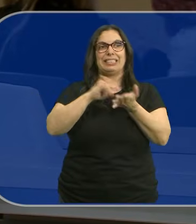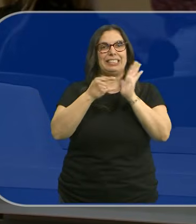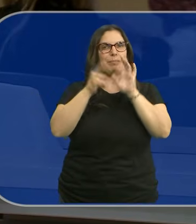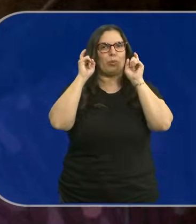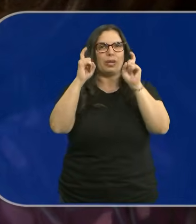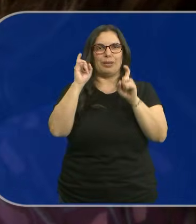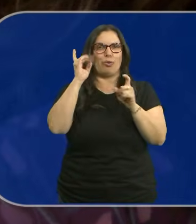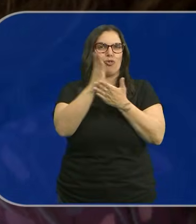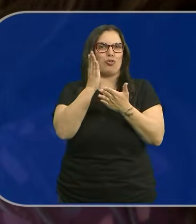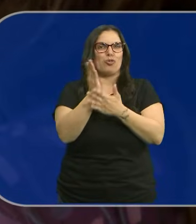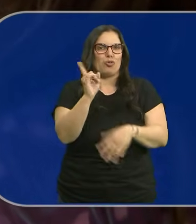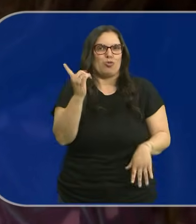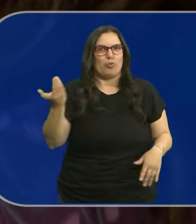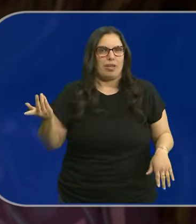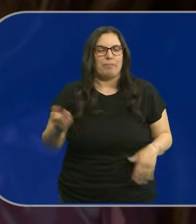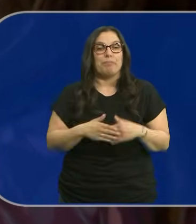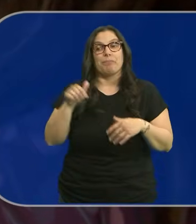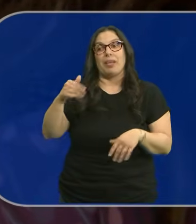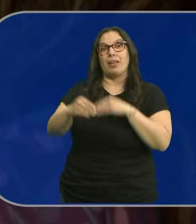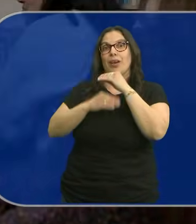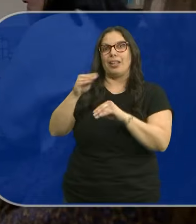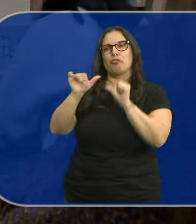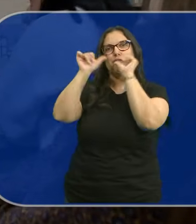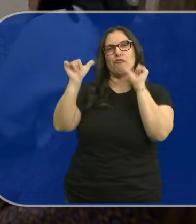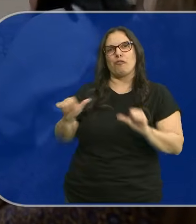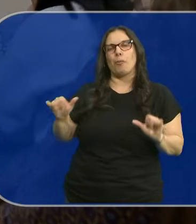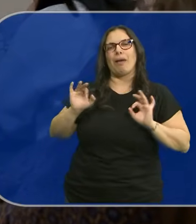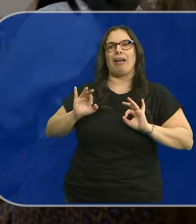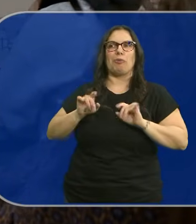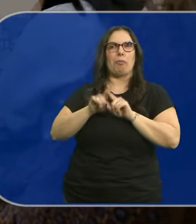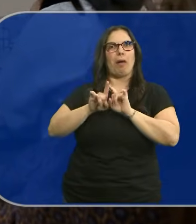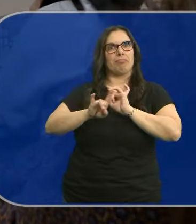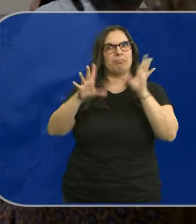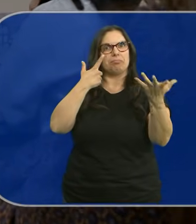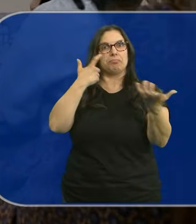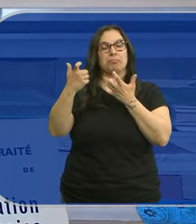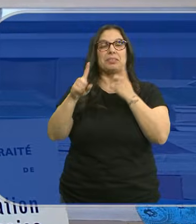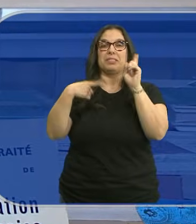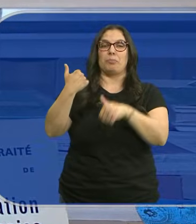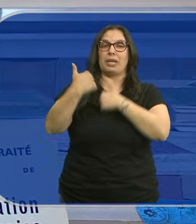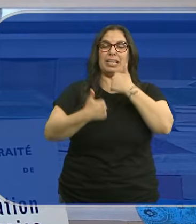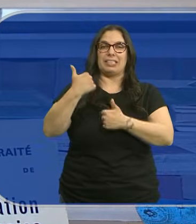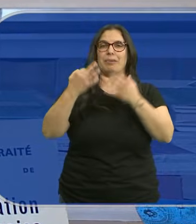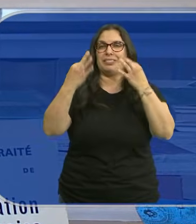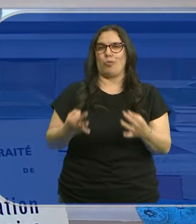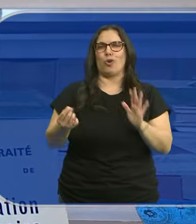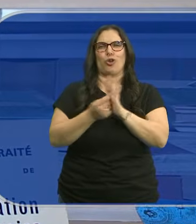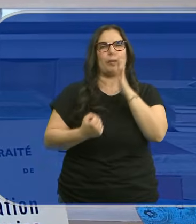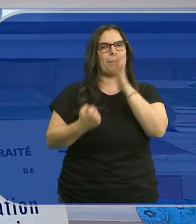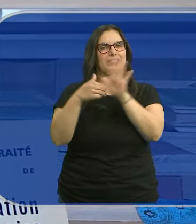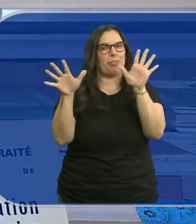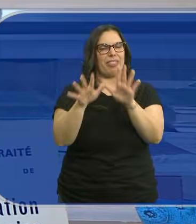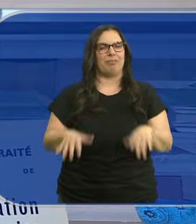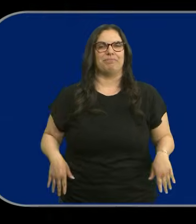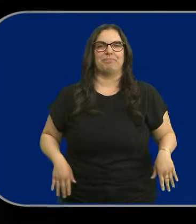no estudiamos este tipo de cosas. Aquí lo han hecho y de una forma tan especial y clara que sin duda en el examen sacarán un 10.